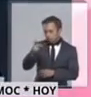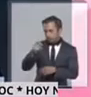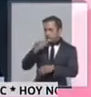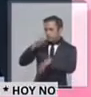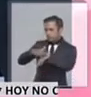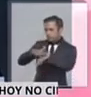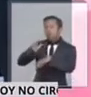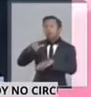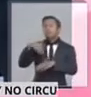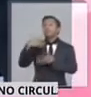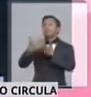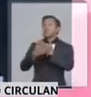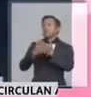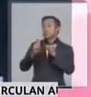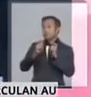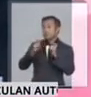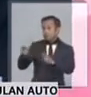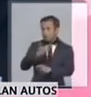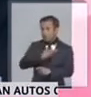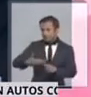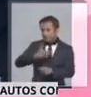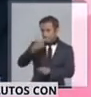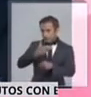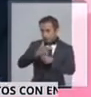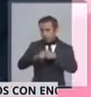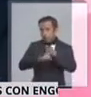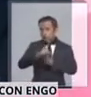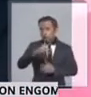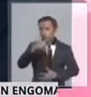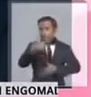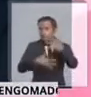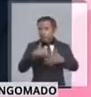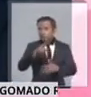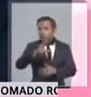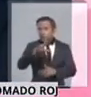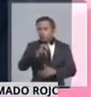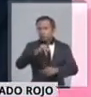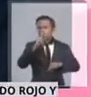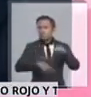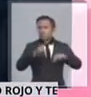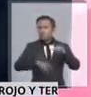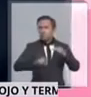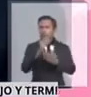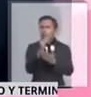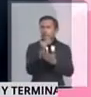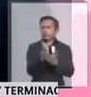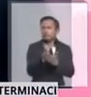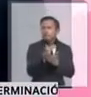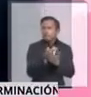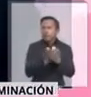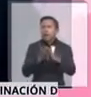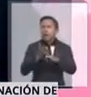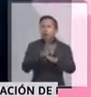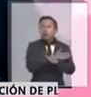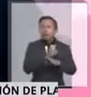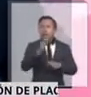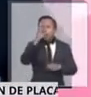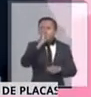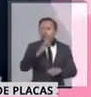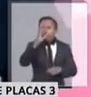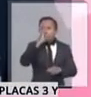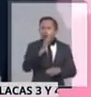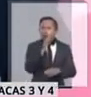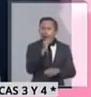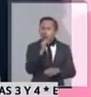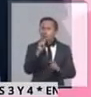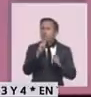como medir por qué medio te informaste. Oye, te platicaba hace unos días con Ulises Beltrán y me decía, se empieza a medir el efecto del